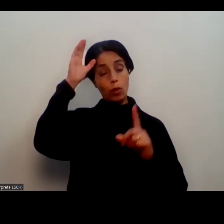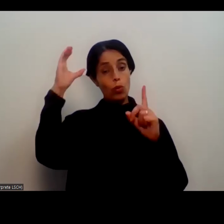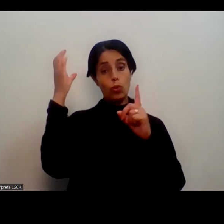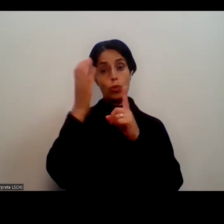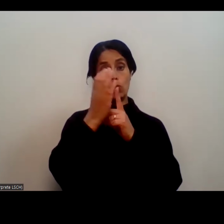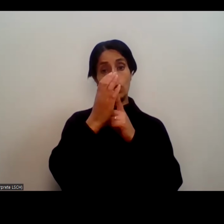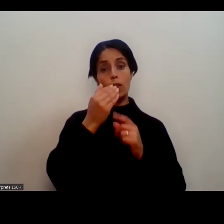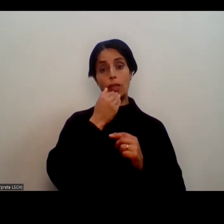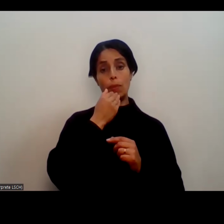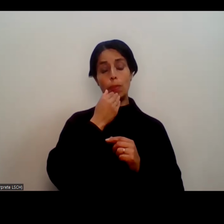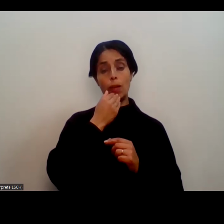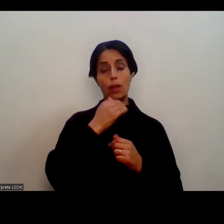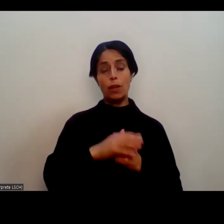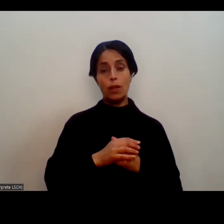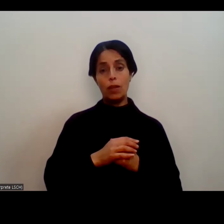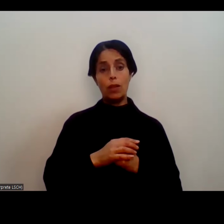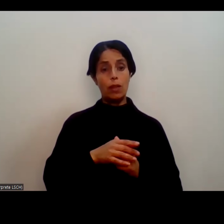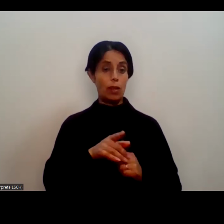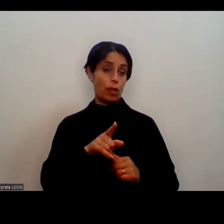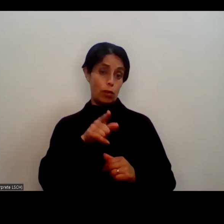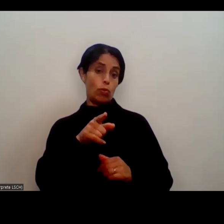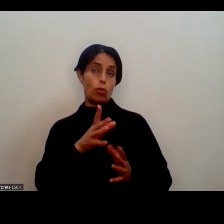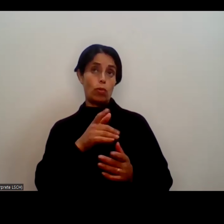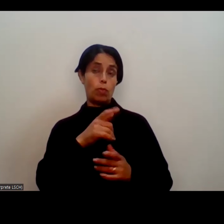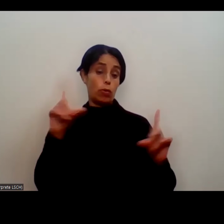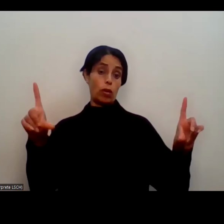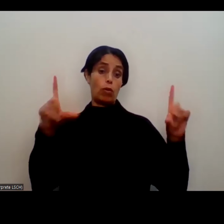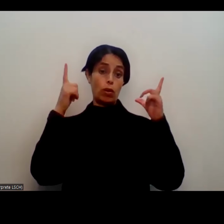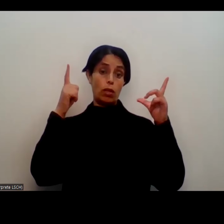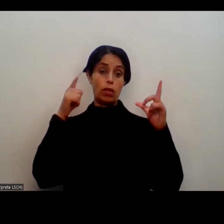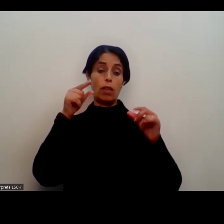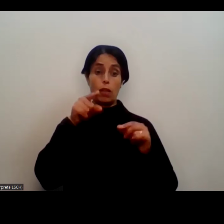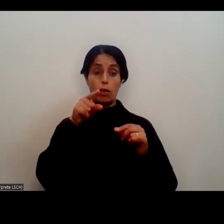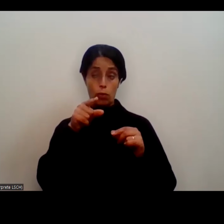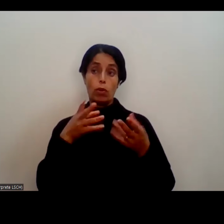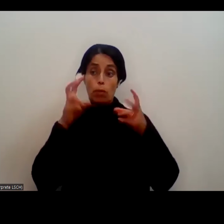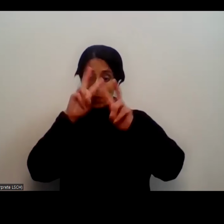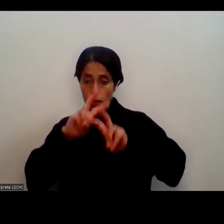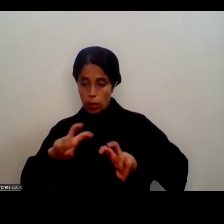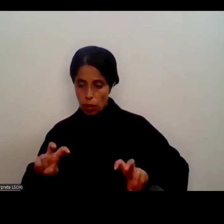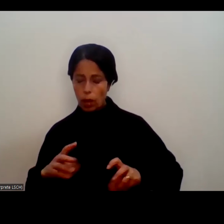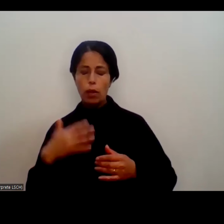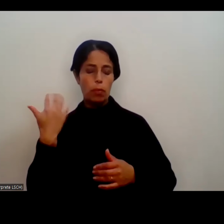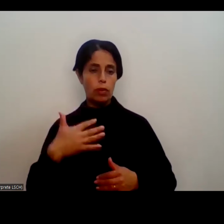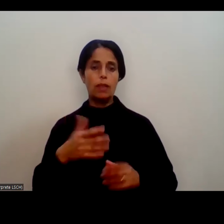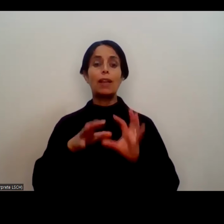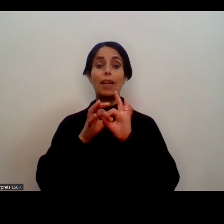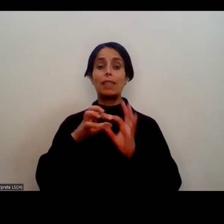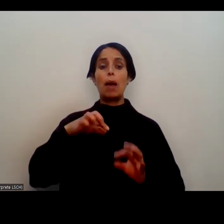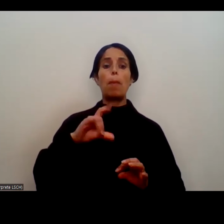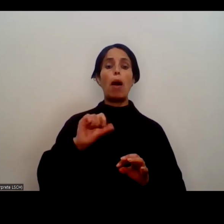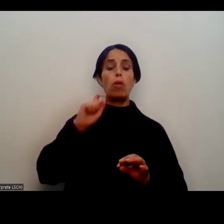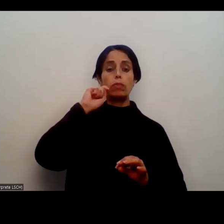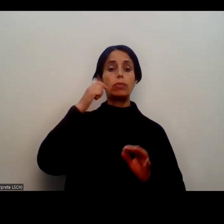alguien de primera mano que lo ha investigado también, ¿no? Creo que eso es muy valioso. Damos las gracias a Paula por